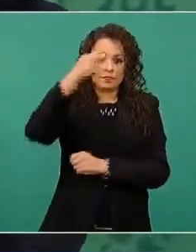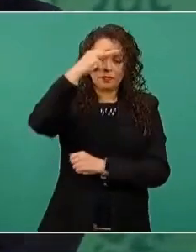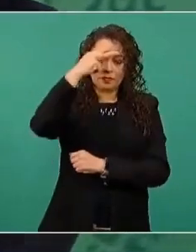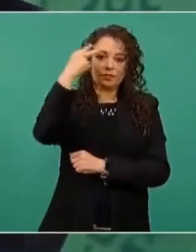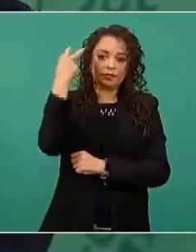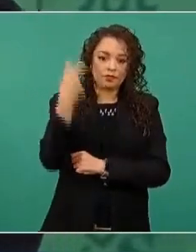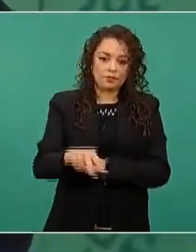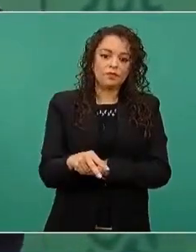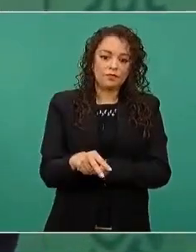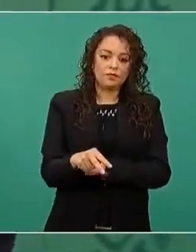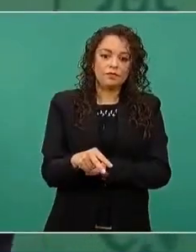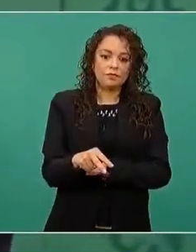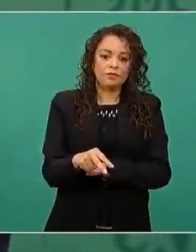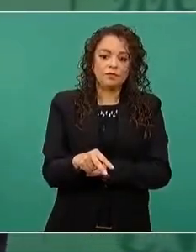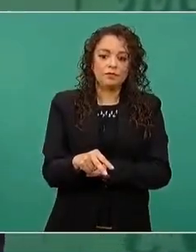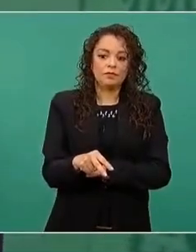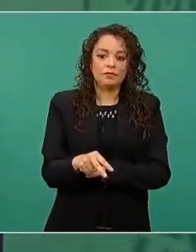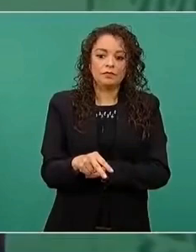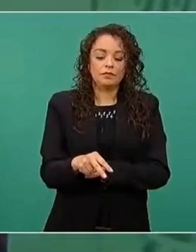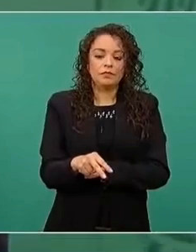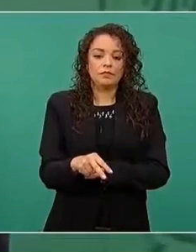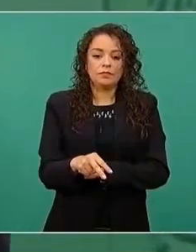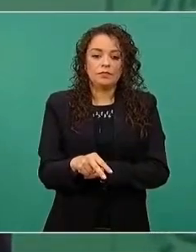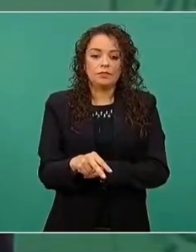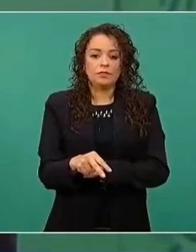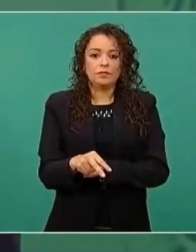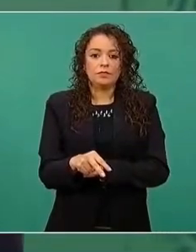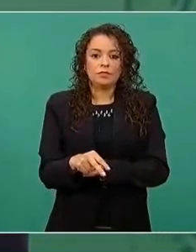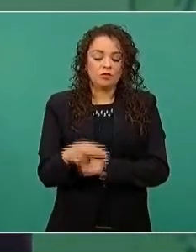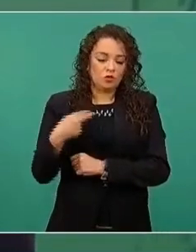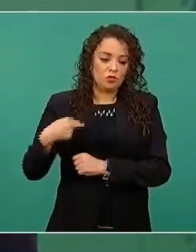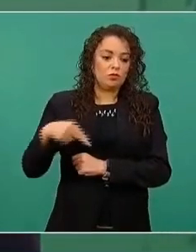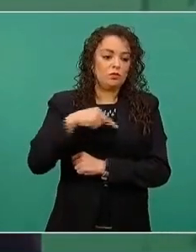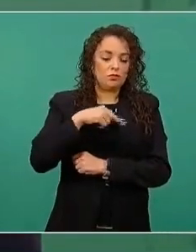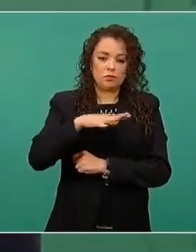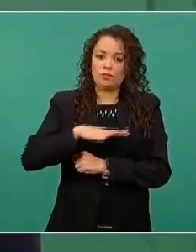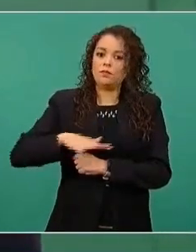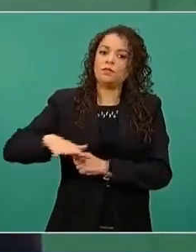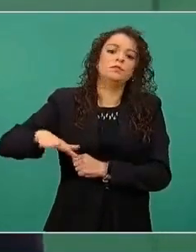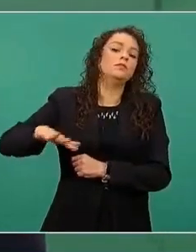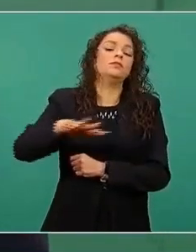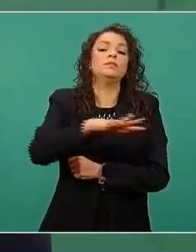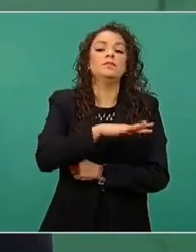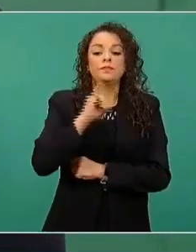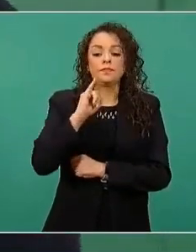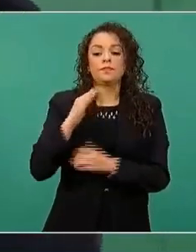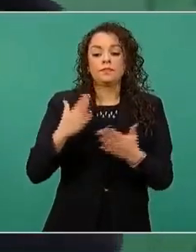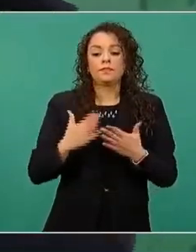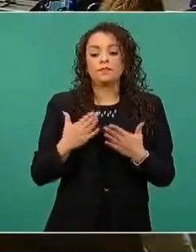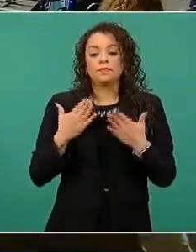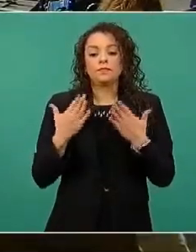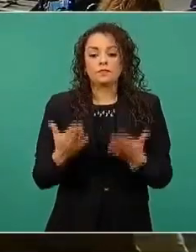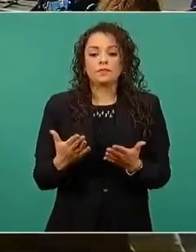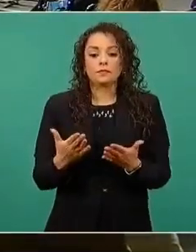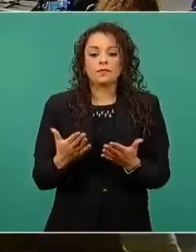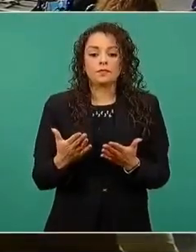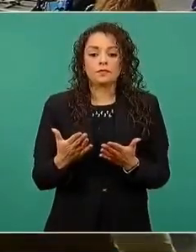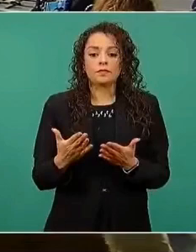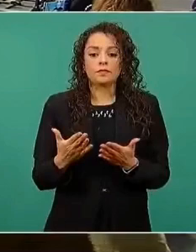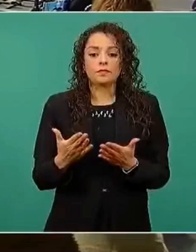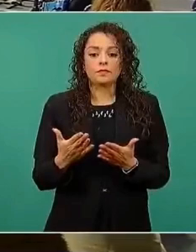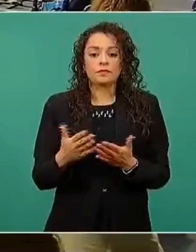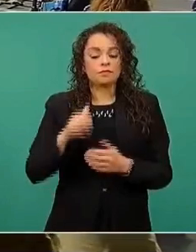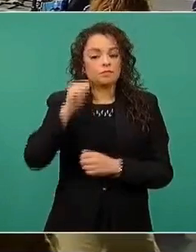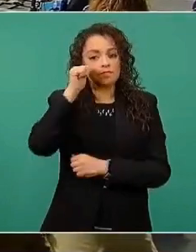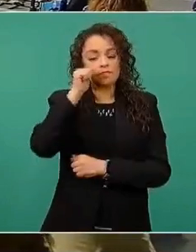en nosotros, en el pueblo de México, y que querían mantener